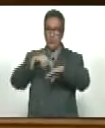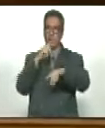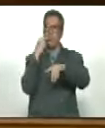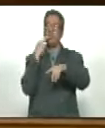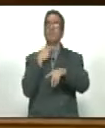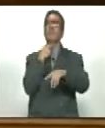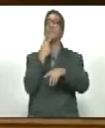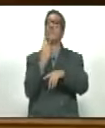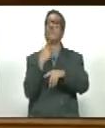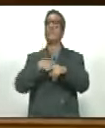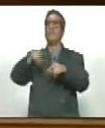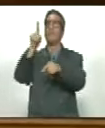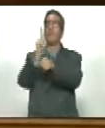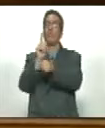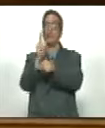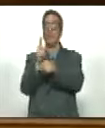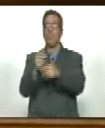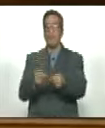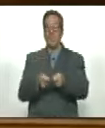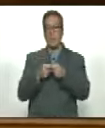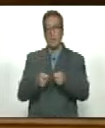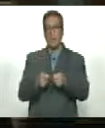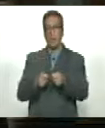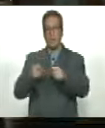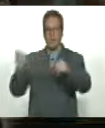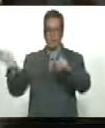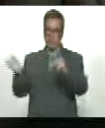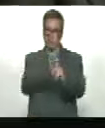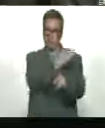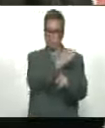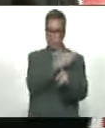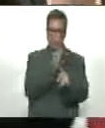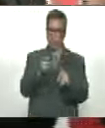voz. Cuando intentaron agredir